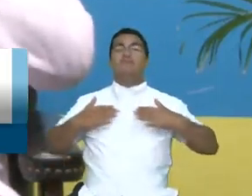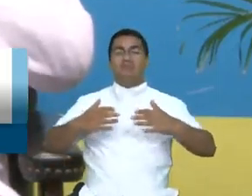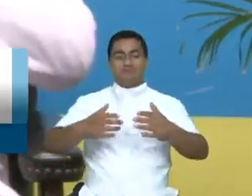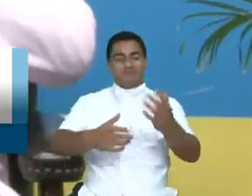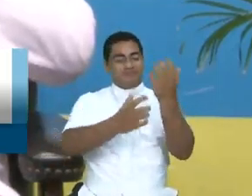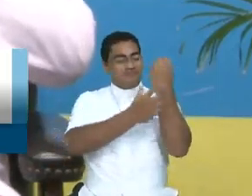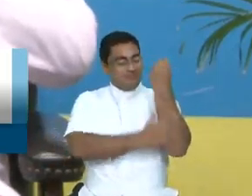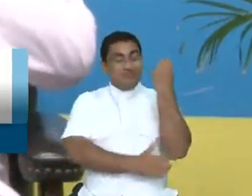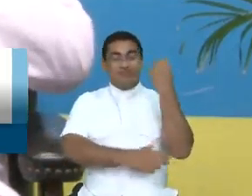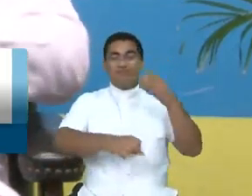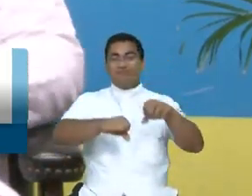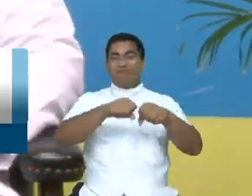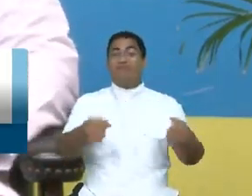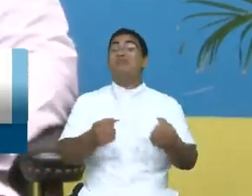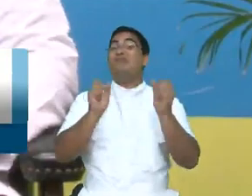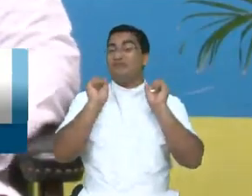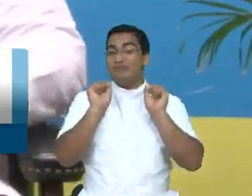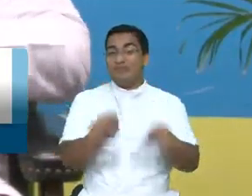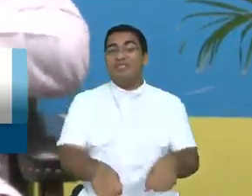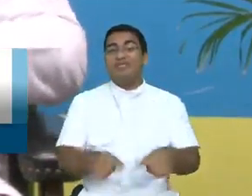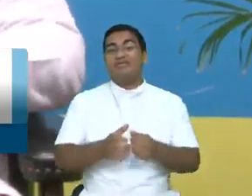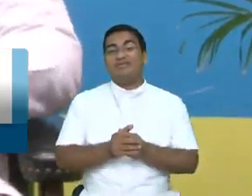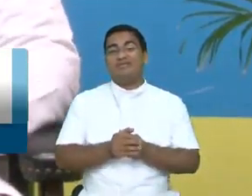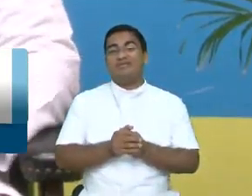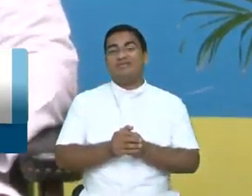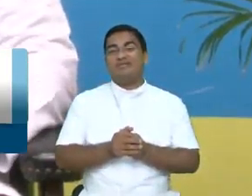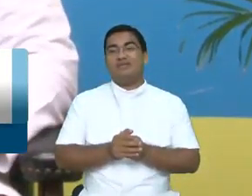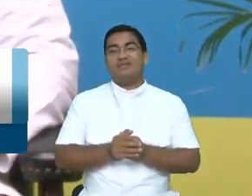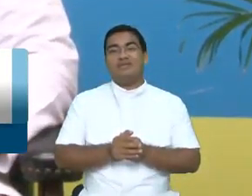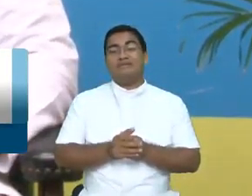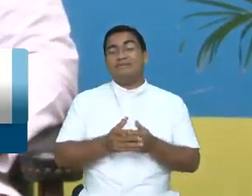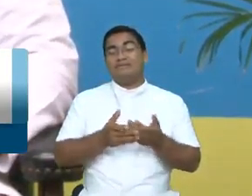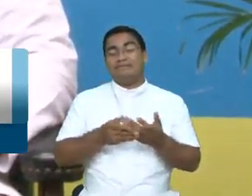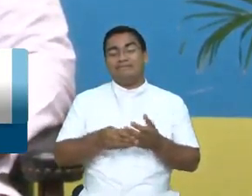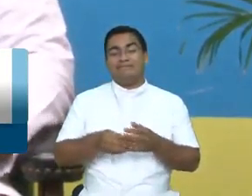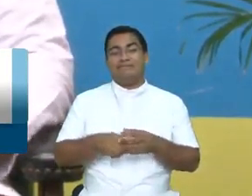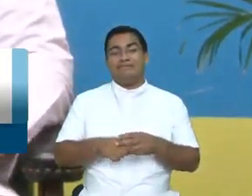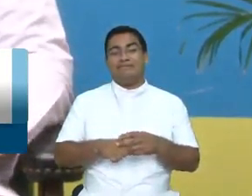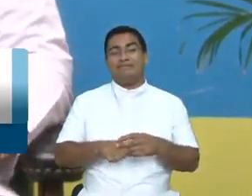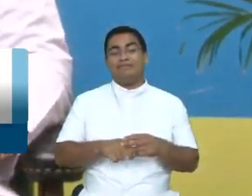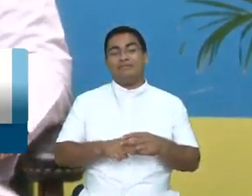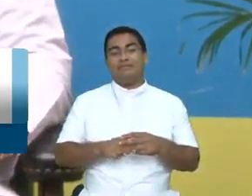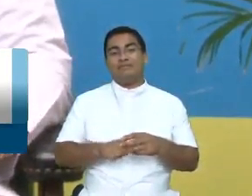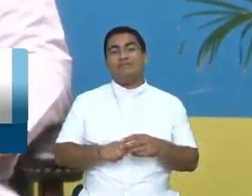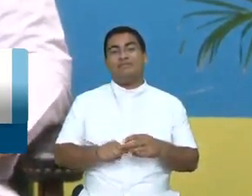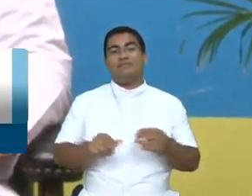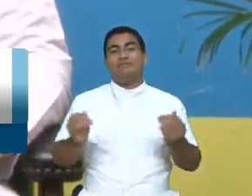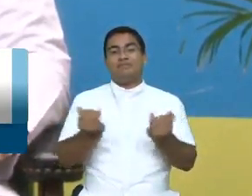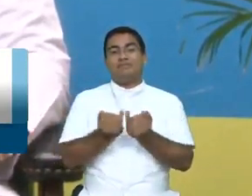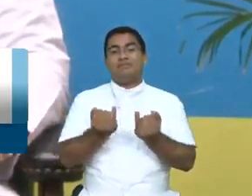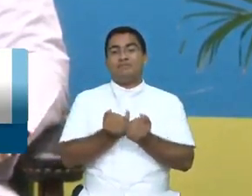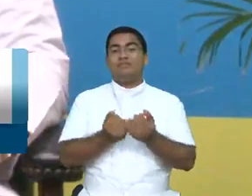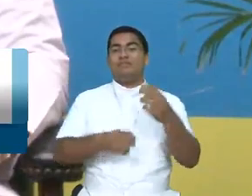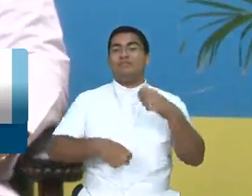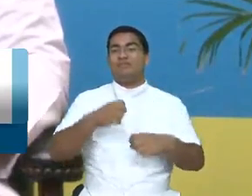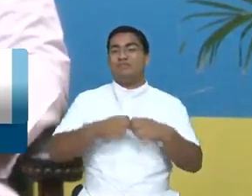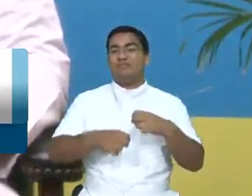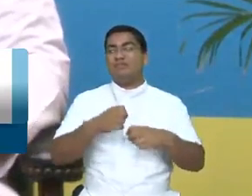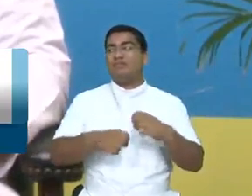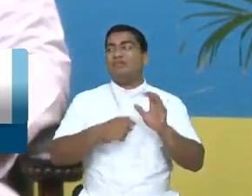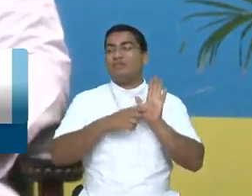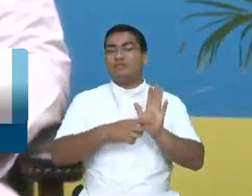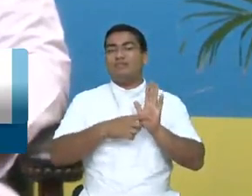puede cortar la médula. Ah. Puede ser total o parcialmente. Interesante. Es también la que más se daña, porque es la que